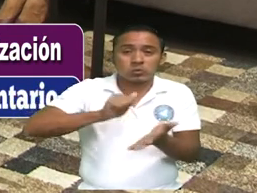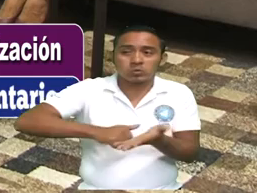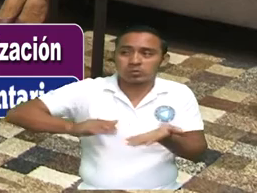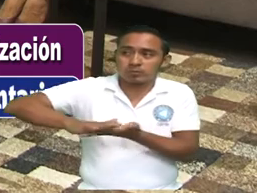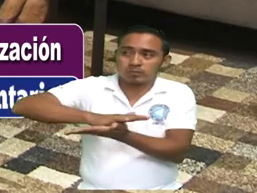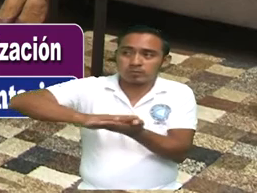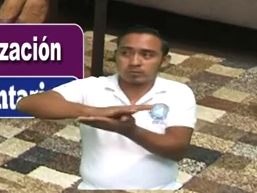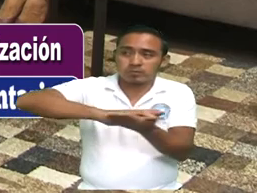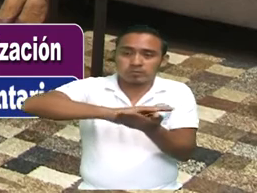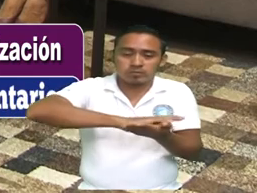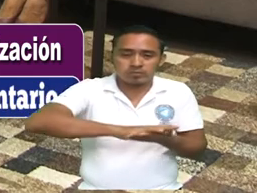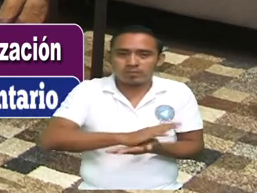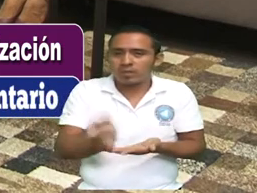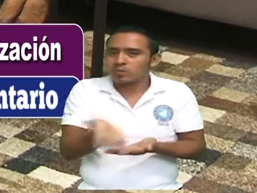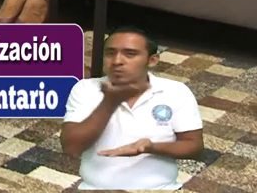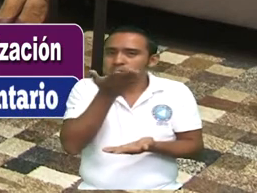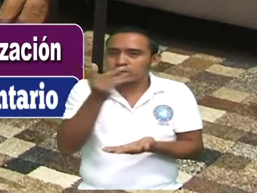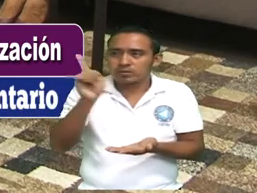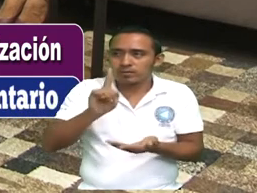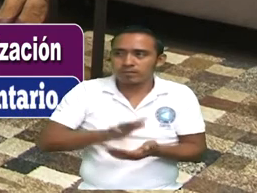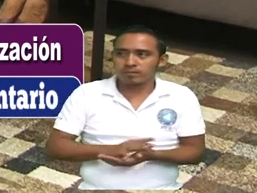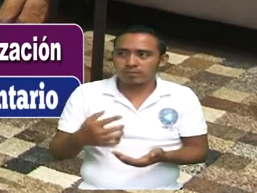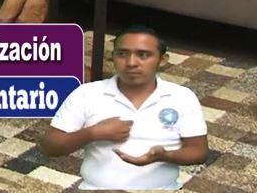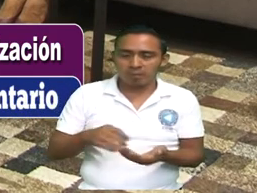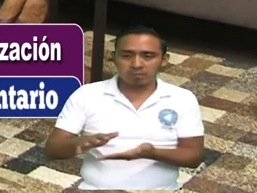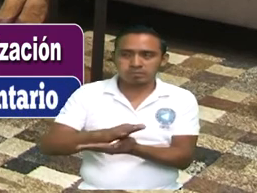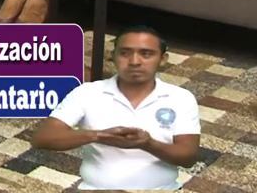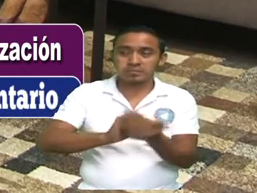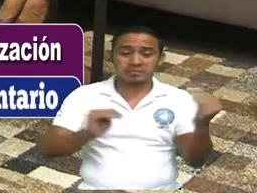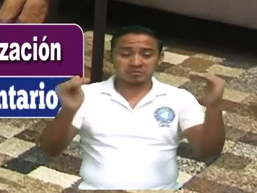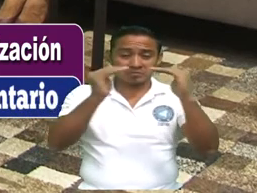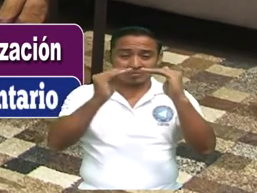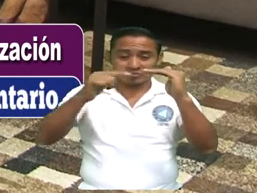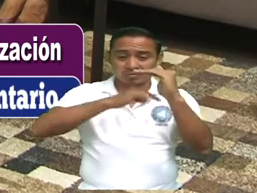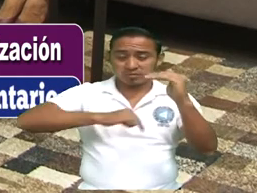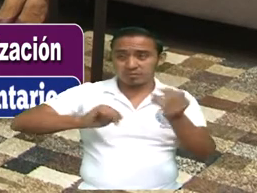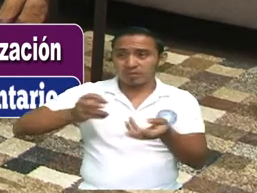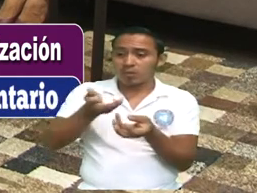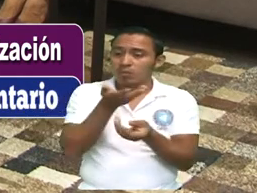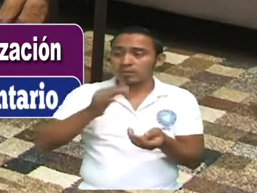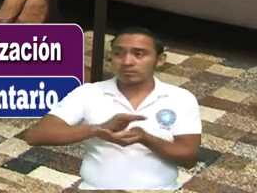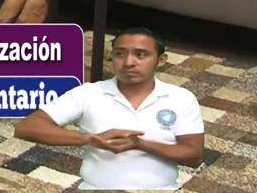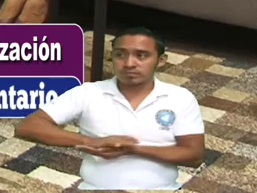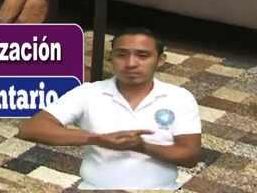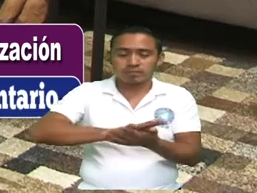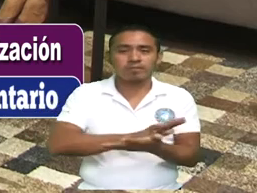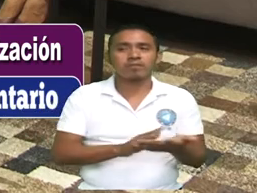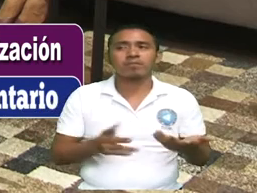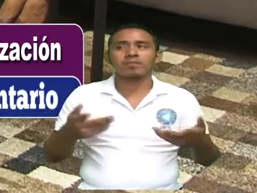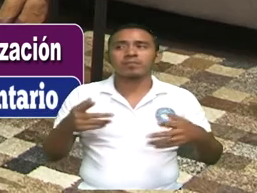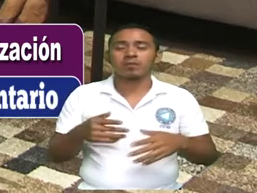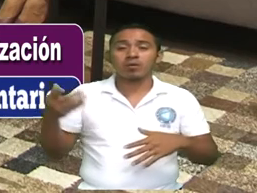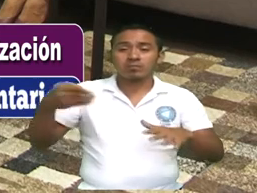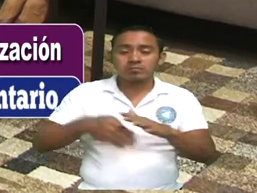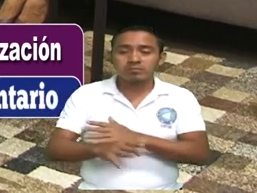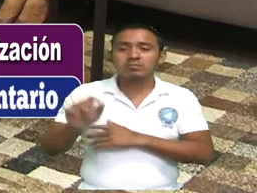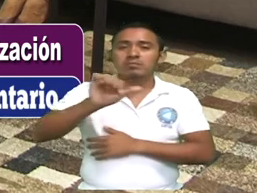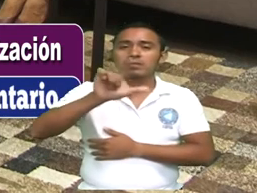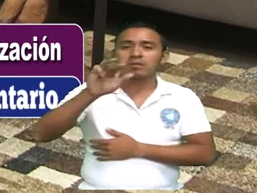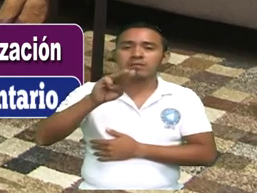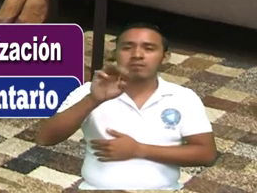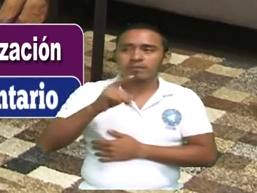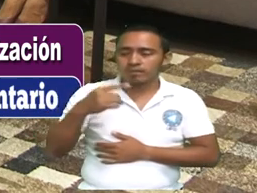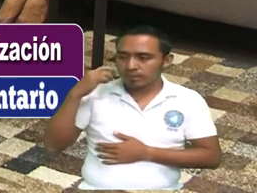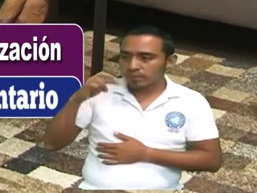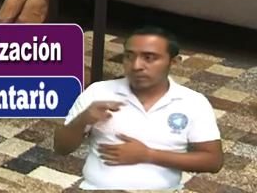para que estuviera, no hubiera polvo. Y eso lo hacía con las manos, y era una casita. Ahora llegas ahí y quedas viendo